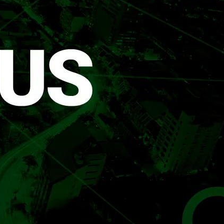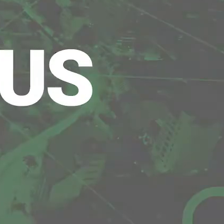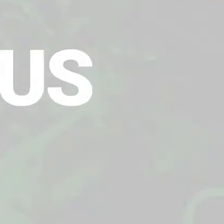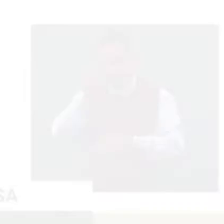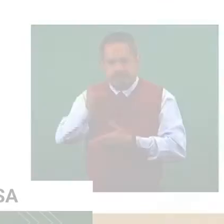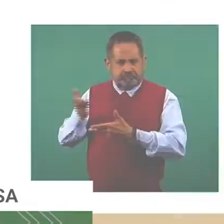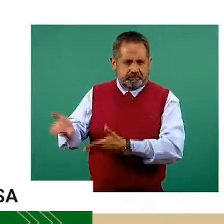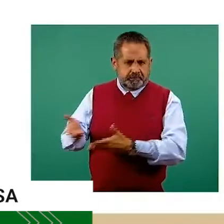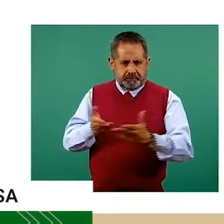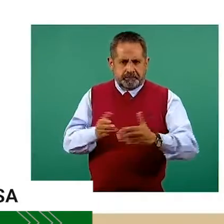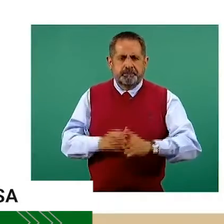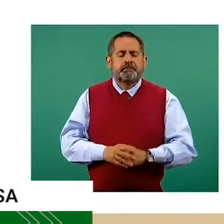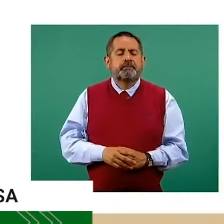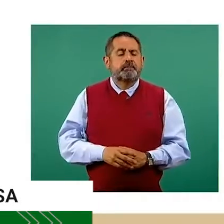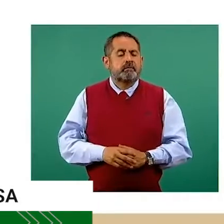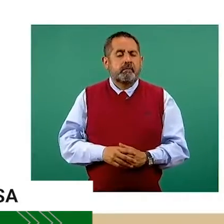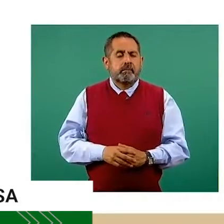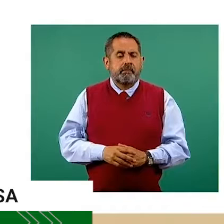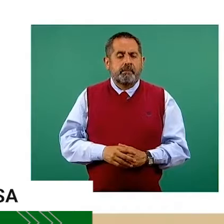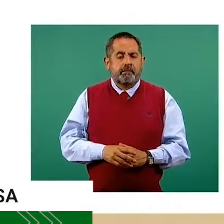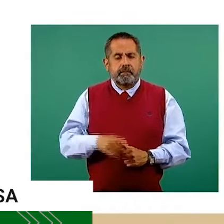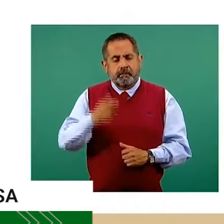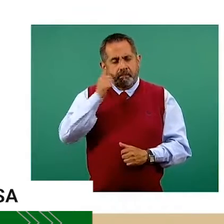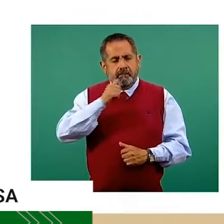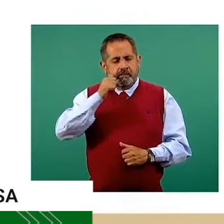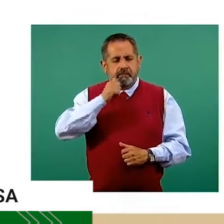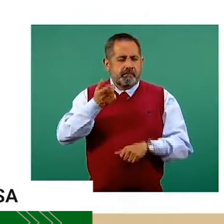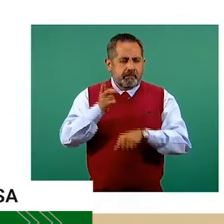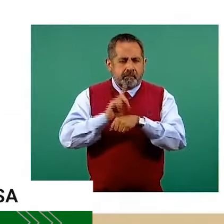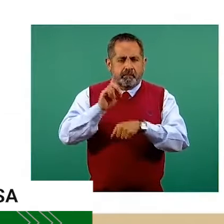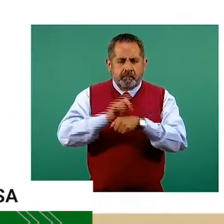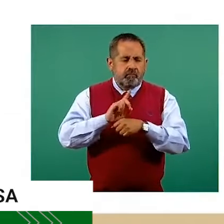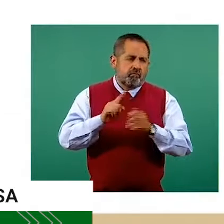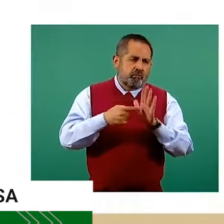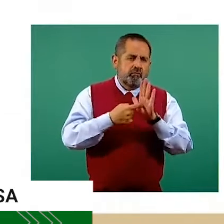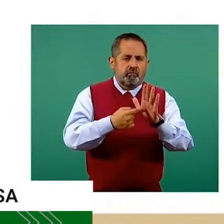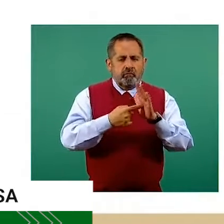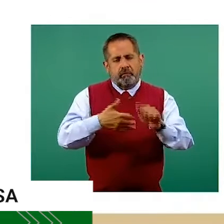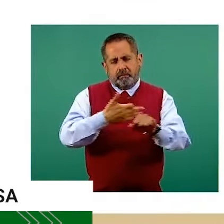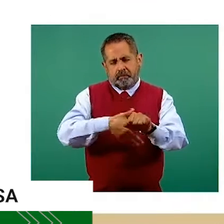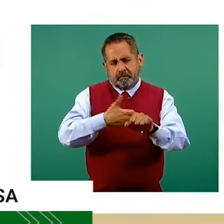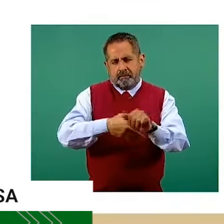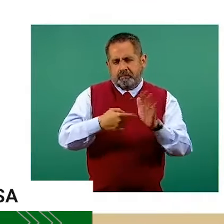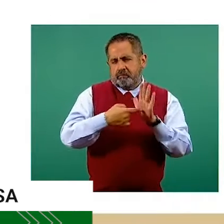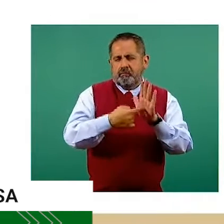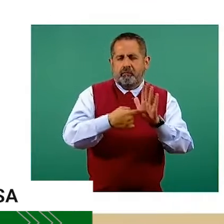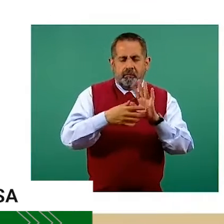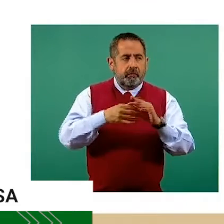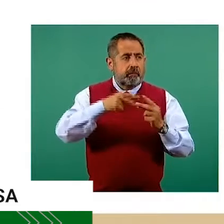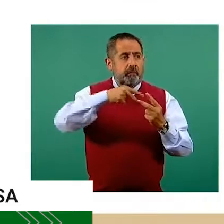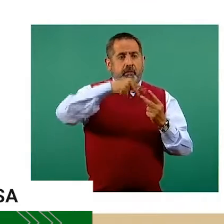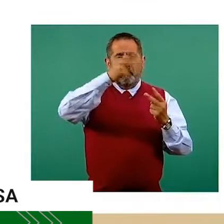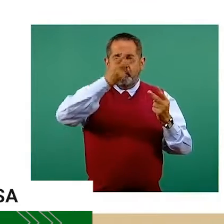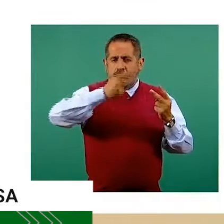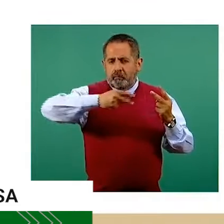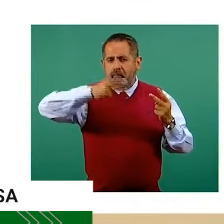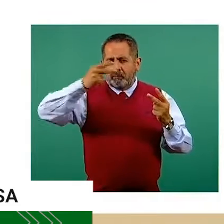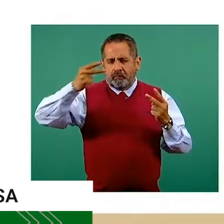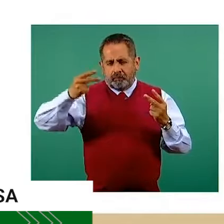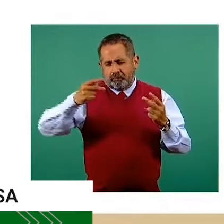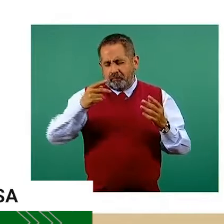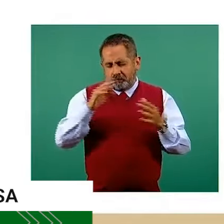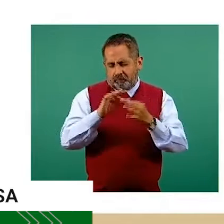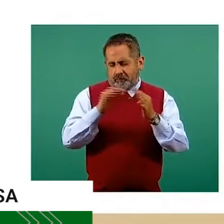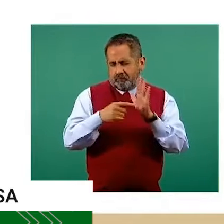Reporte coronavirus. En la conferencia de salud de este miércoles se informó que México acumula